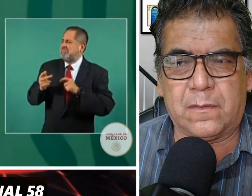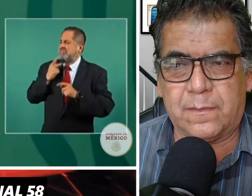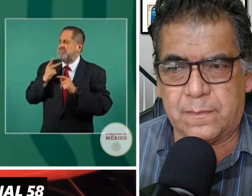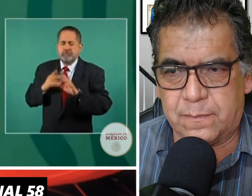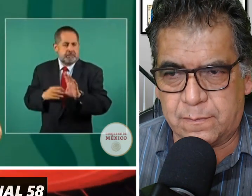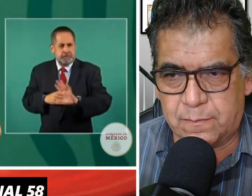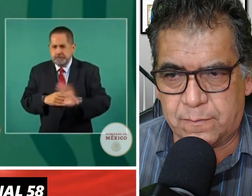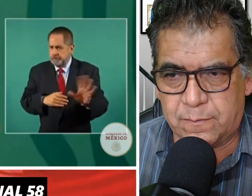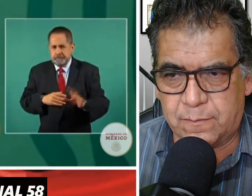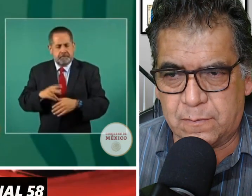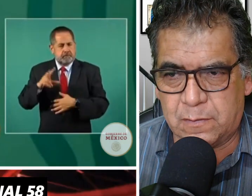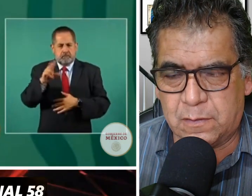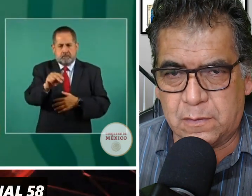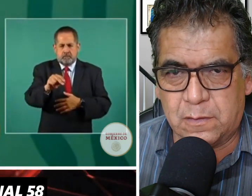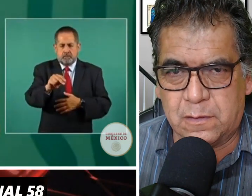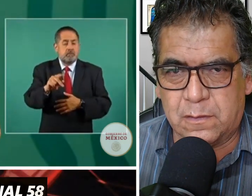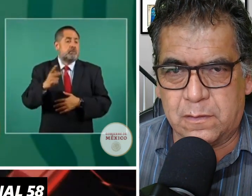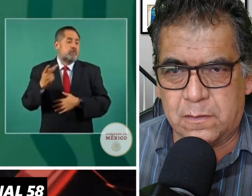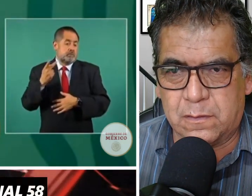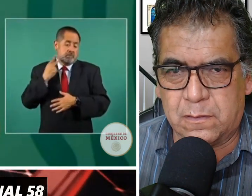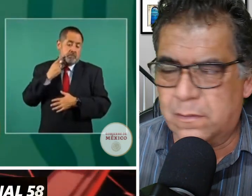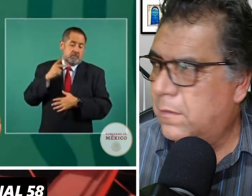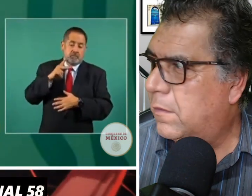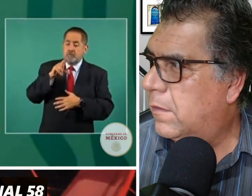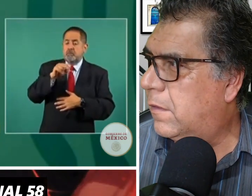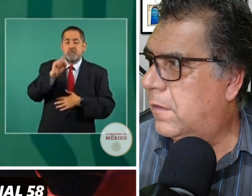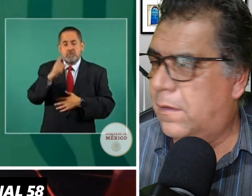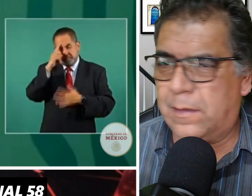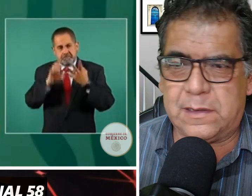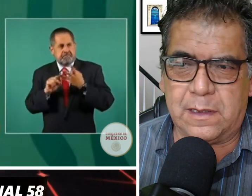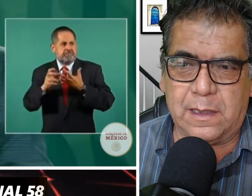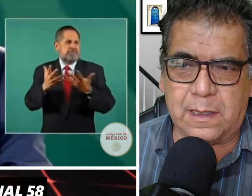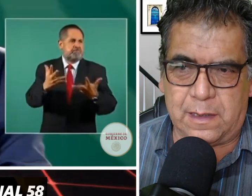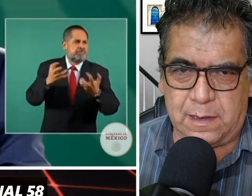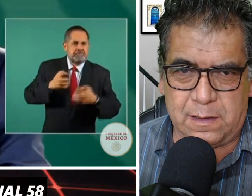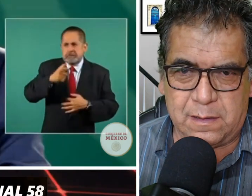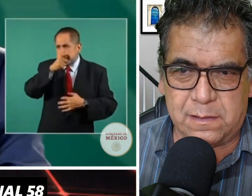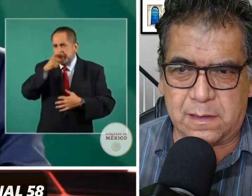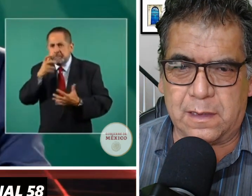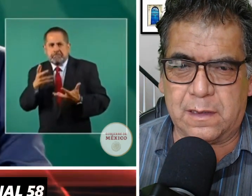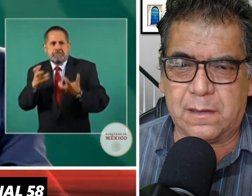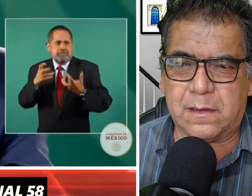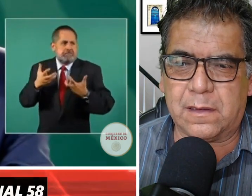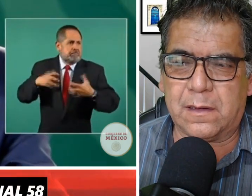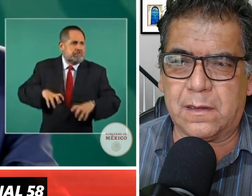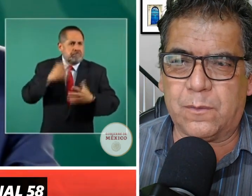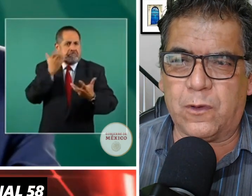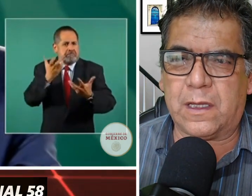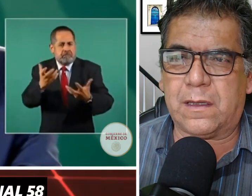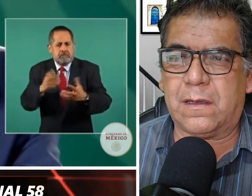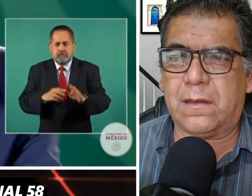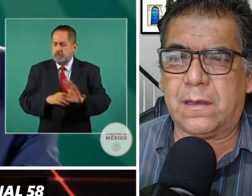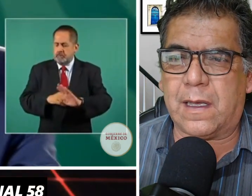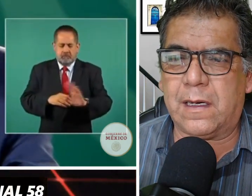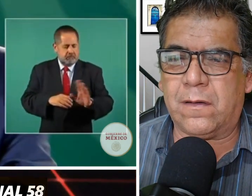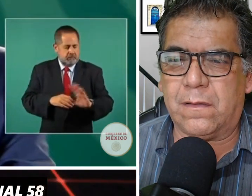La política no es para trepadores, no es para ambiciosos. La política es para servir